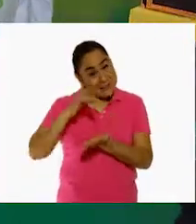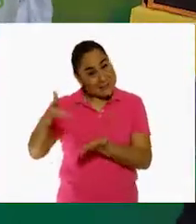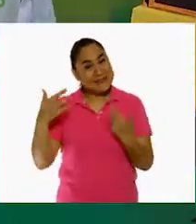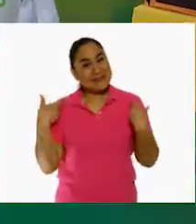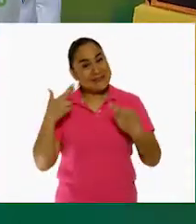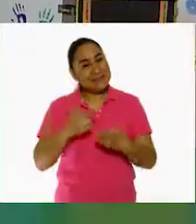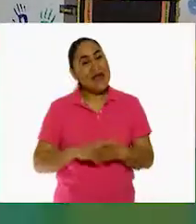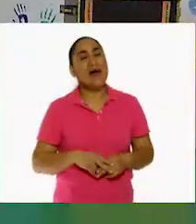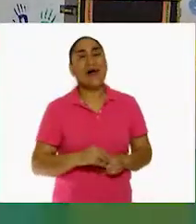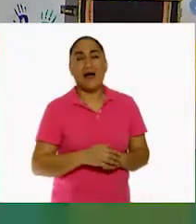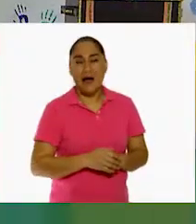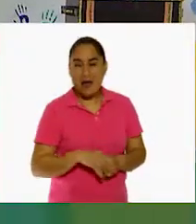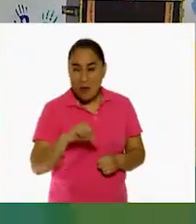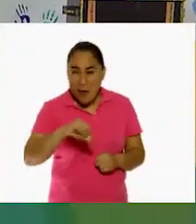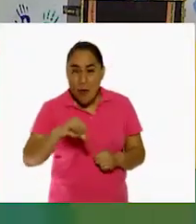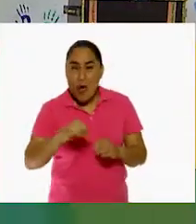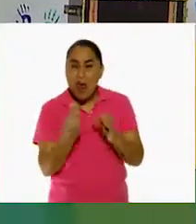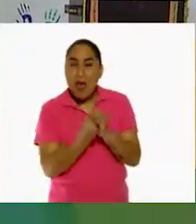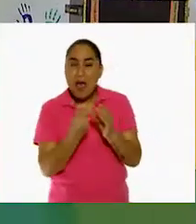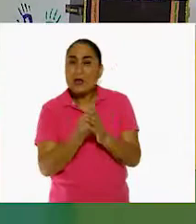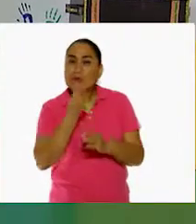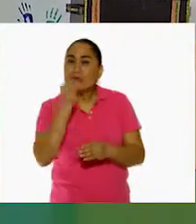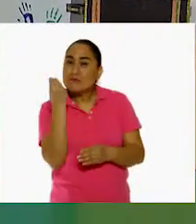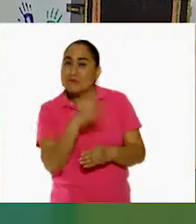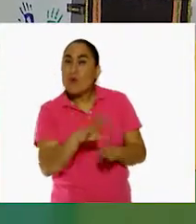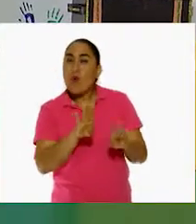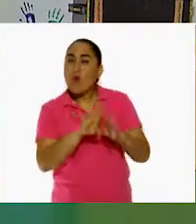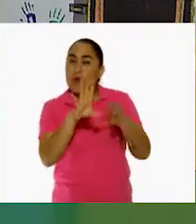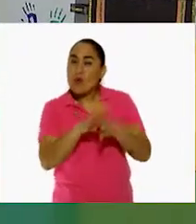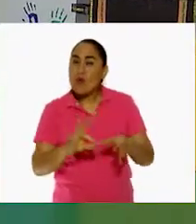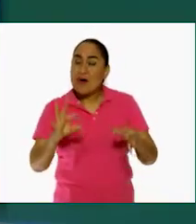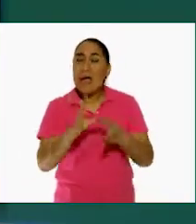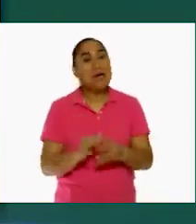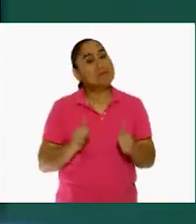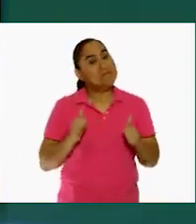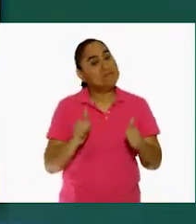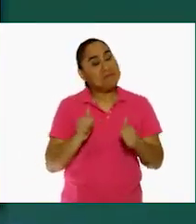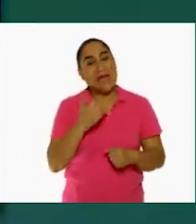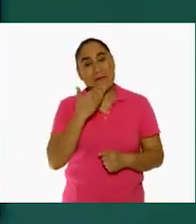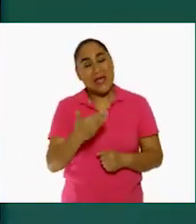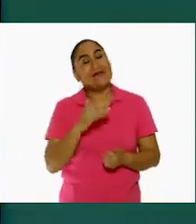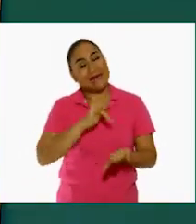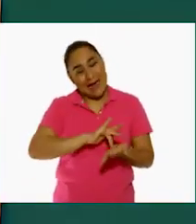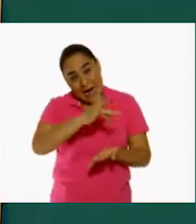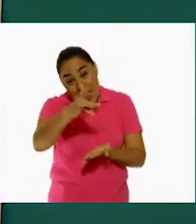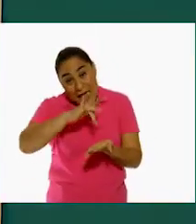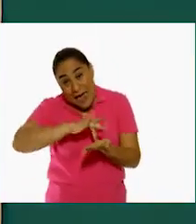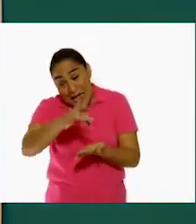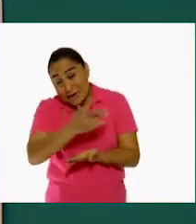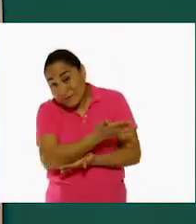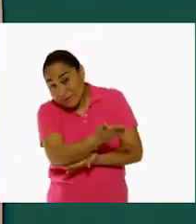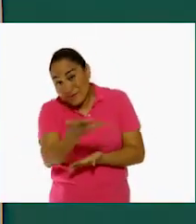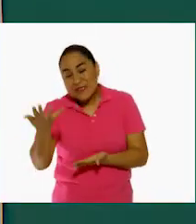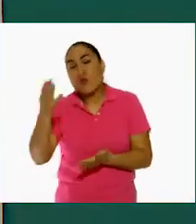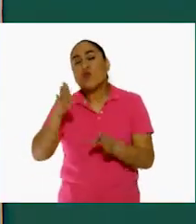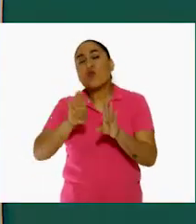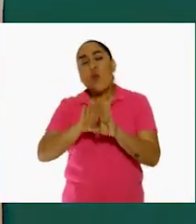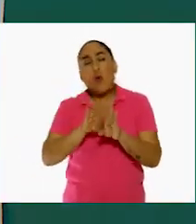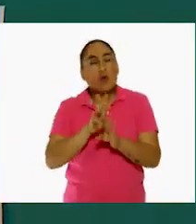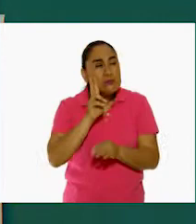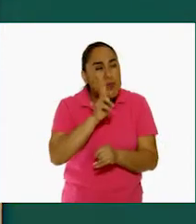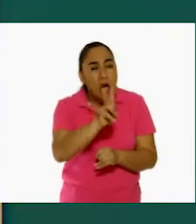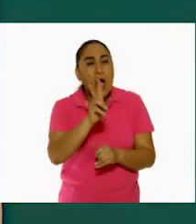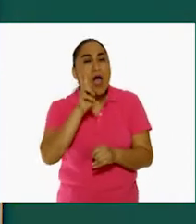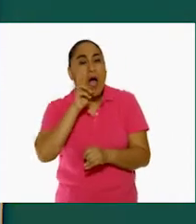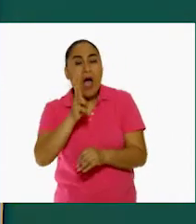¡Qué padre haber iniciado de esta forma, ¿verdad, Gloria? Sí, sí. ¡Excelente! Qué gracias a todas y todos por compartir. Pudimos ver